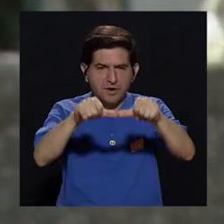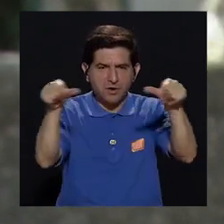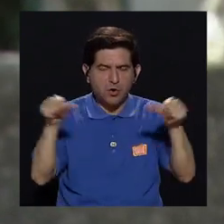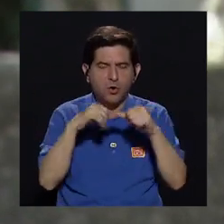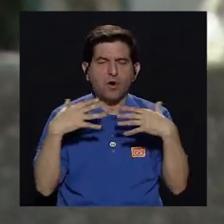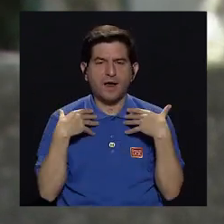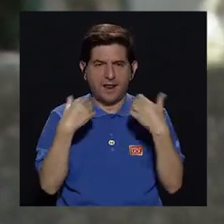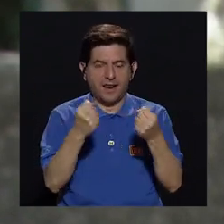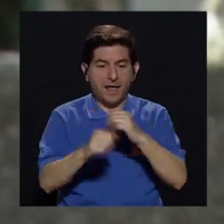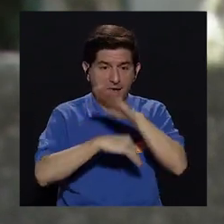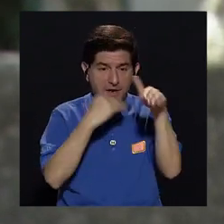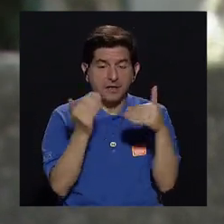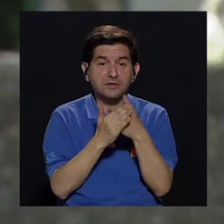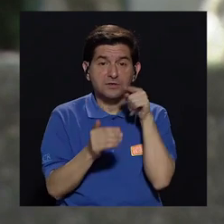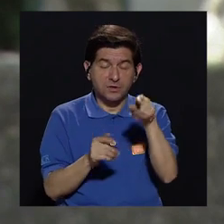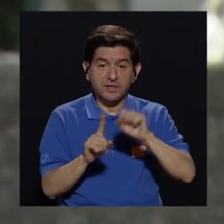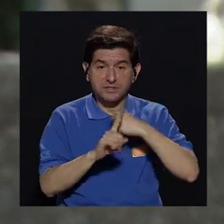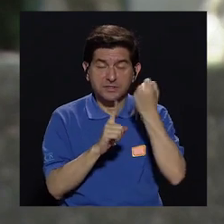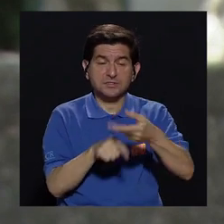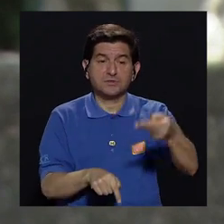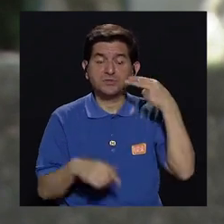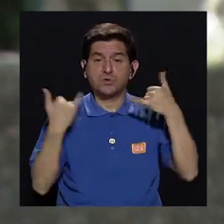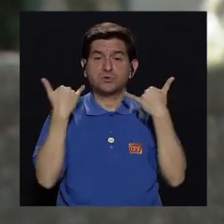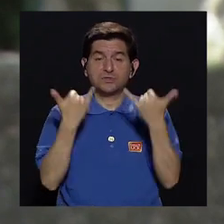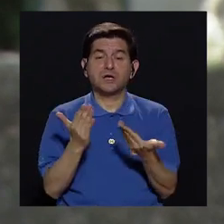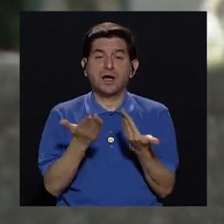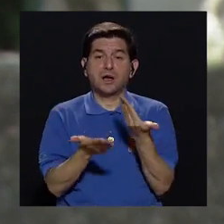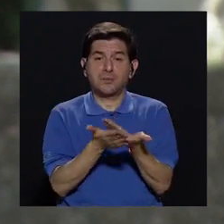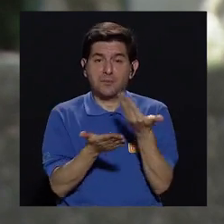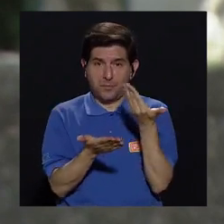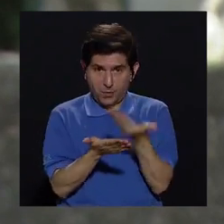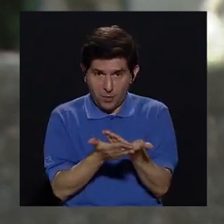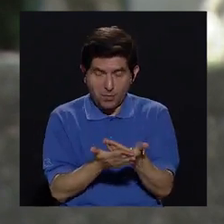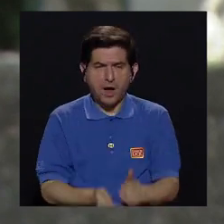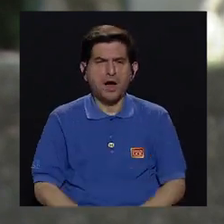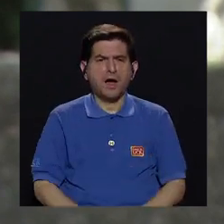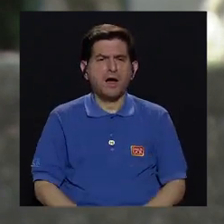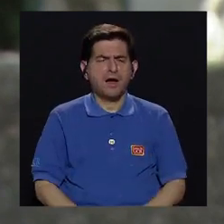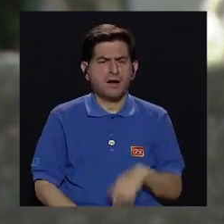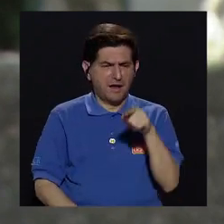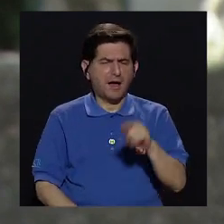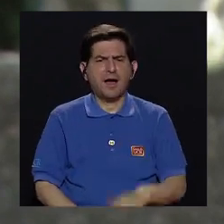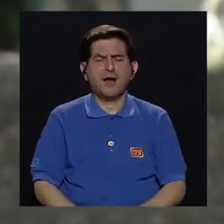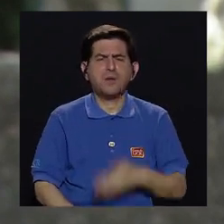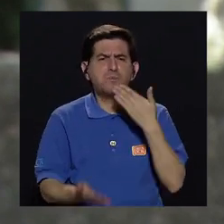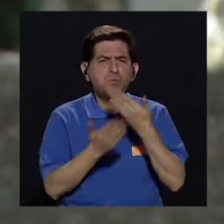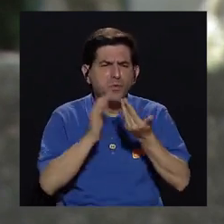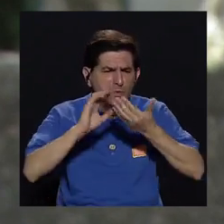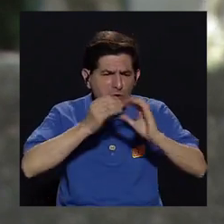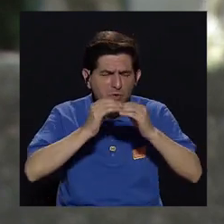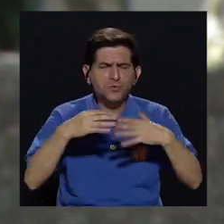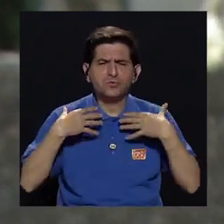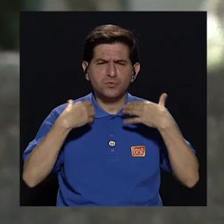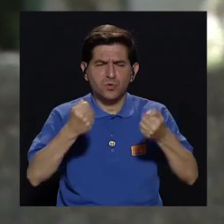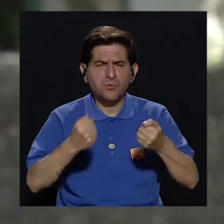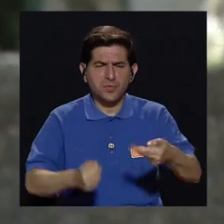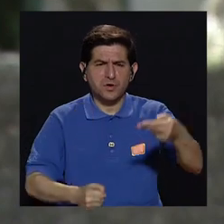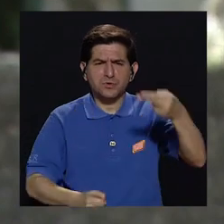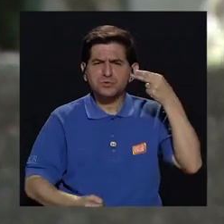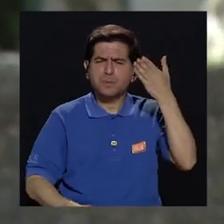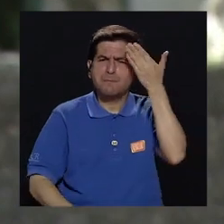sector salud. Todo esto porque la historia nos ha demostrado los excelentes indicadores de salud que ha tenido el país ha sido